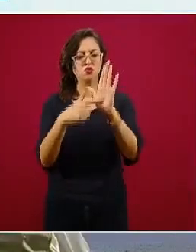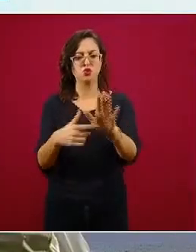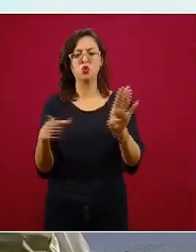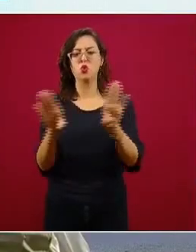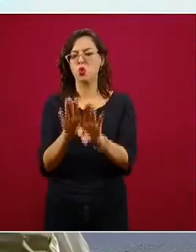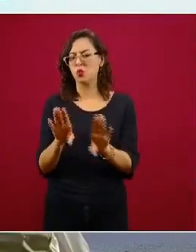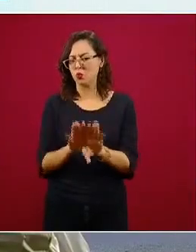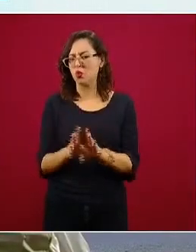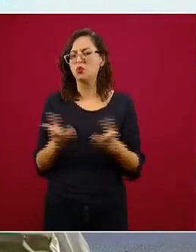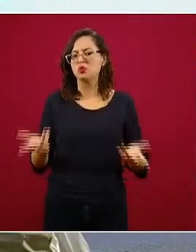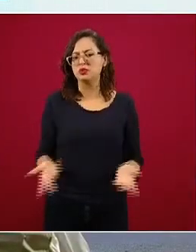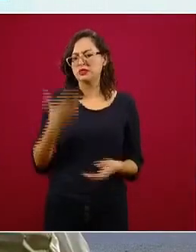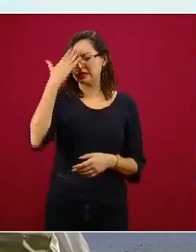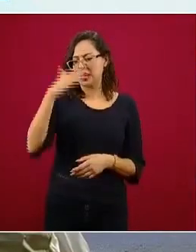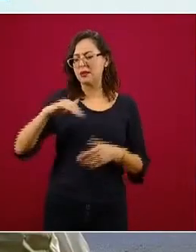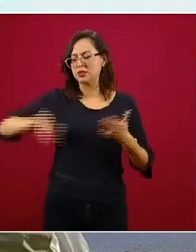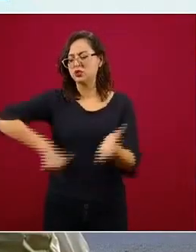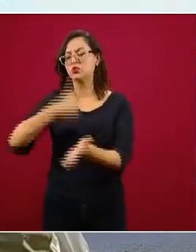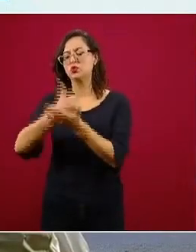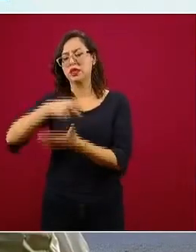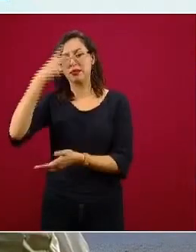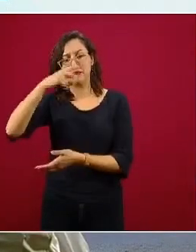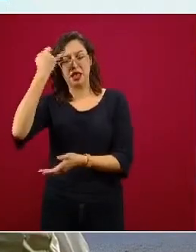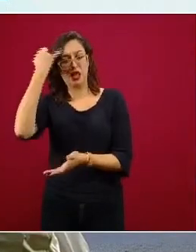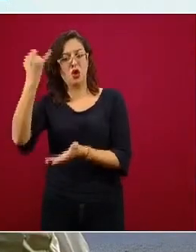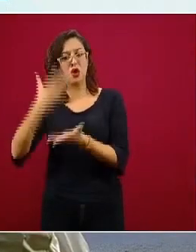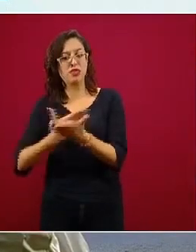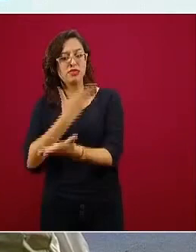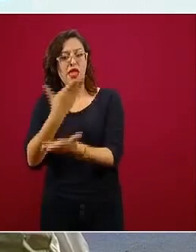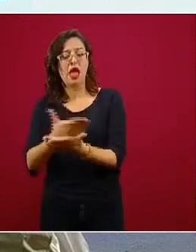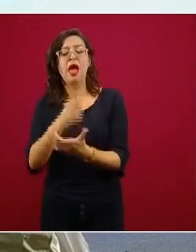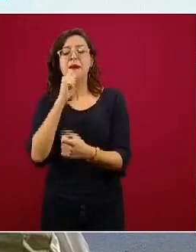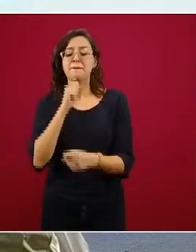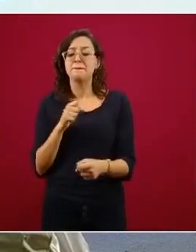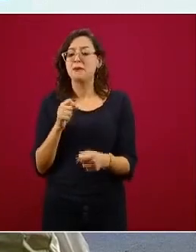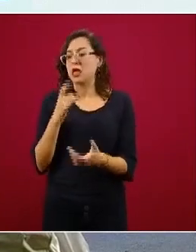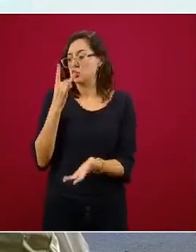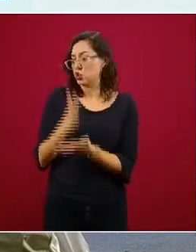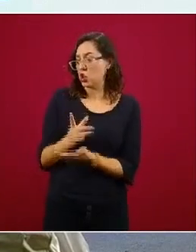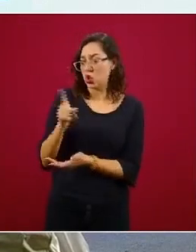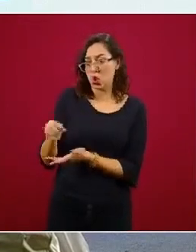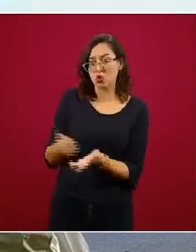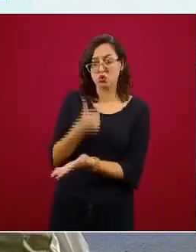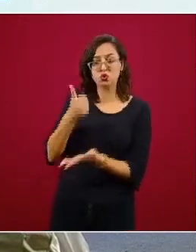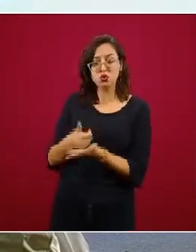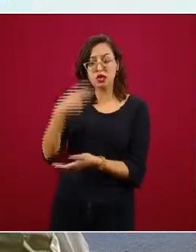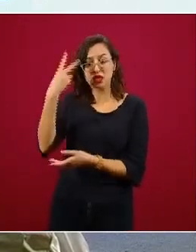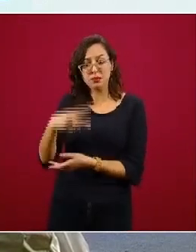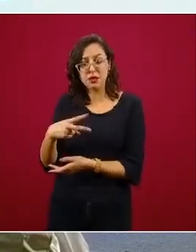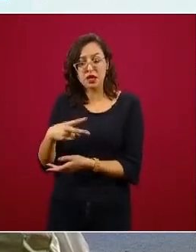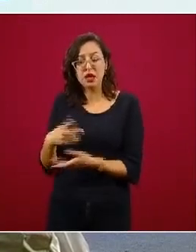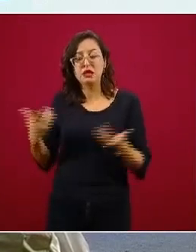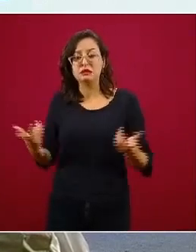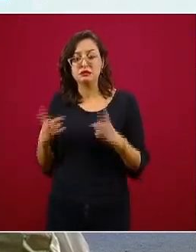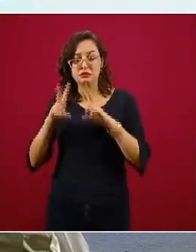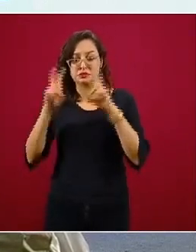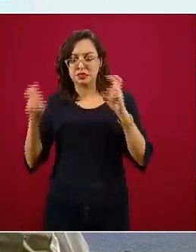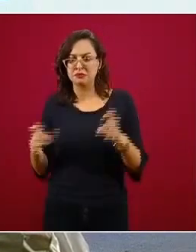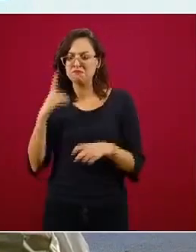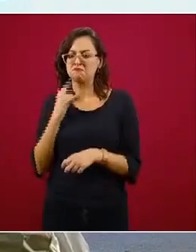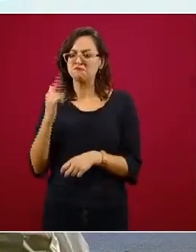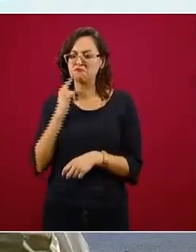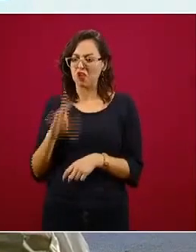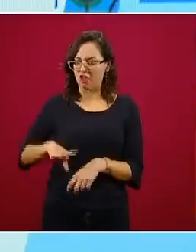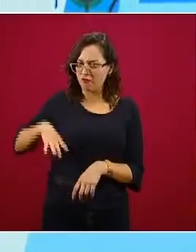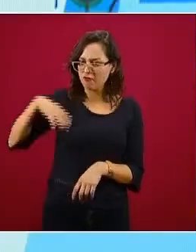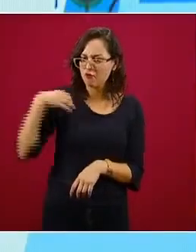la iniciativa de la Ciudad de México, y no solamente la Ciudad de México ha tenido este abordaje de tratar de